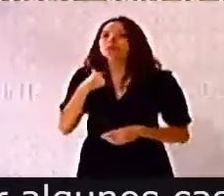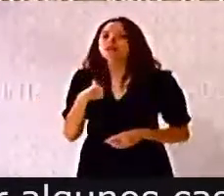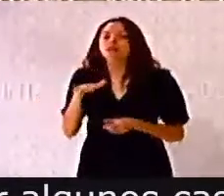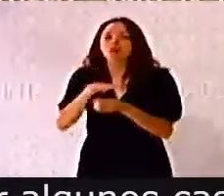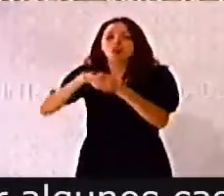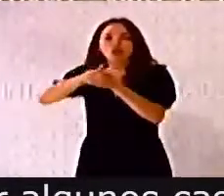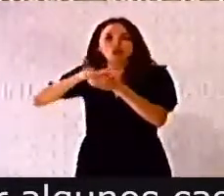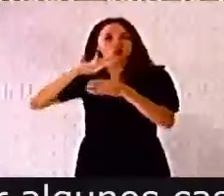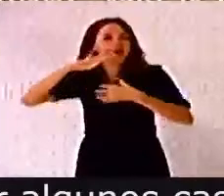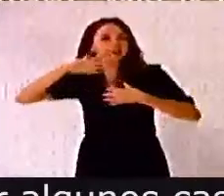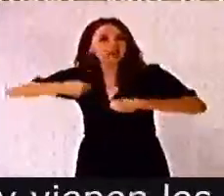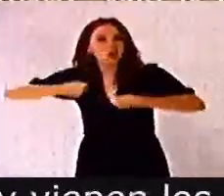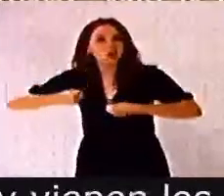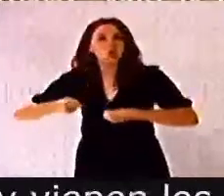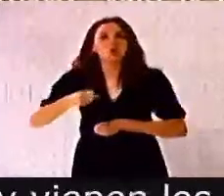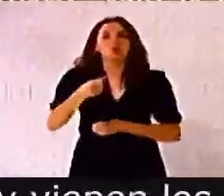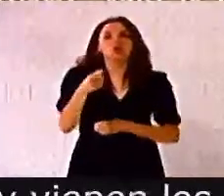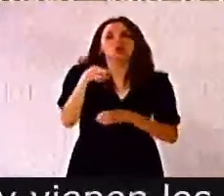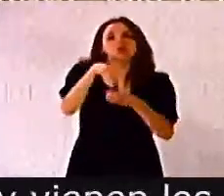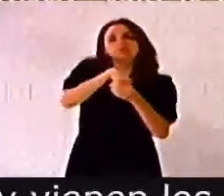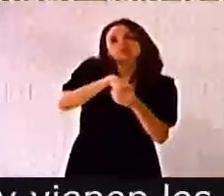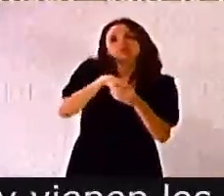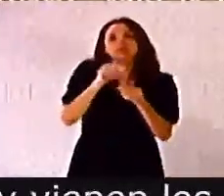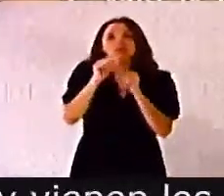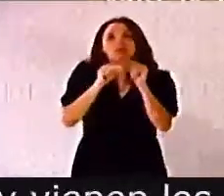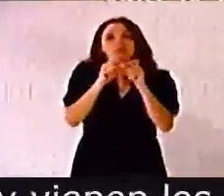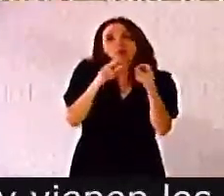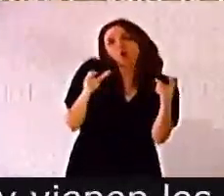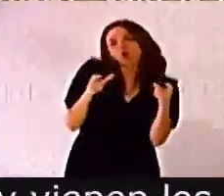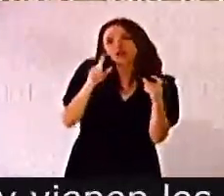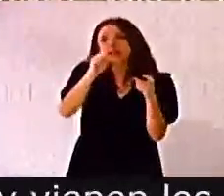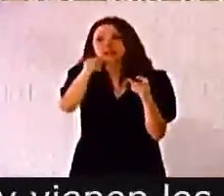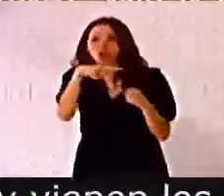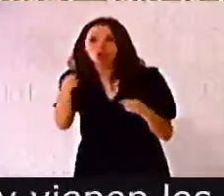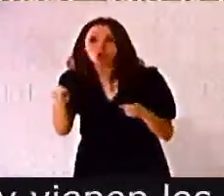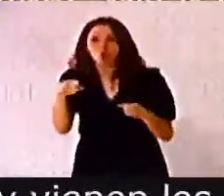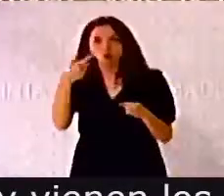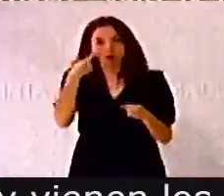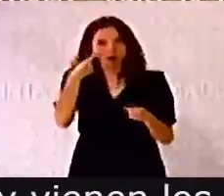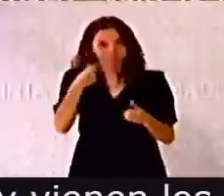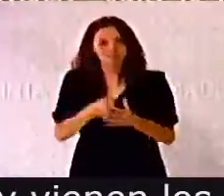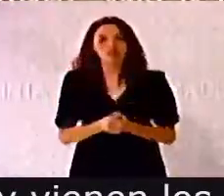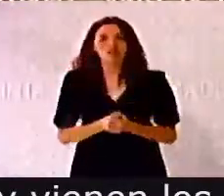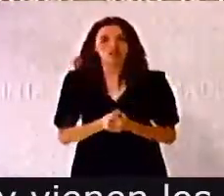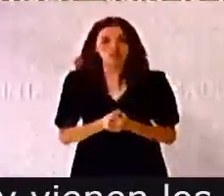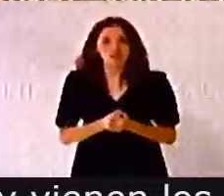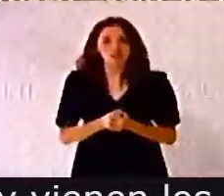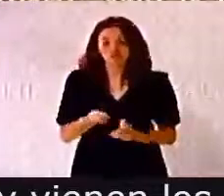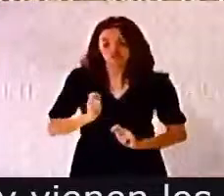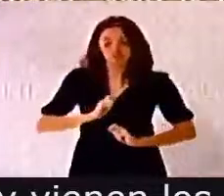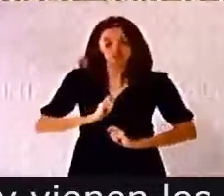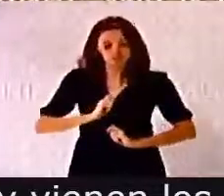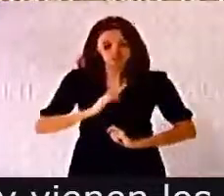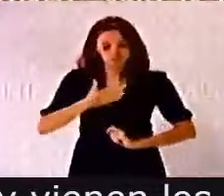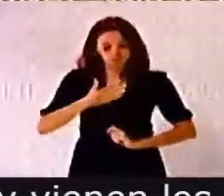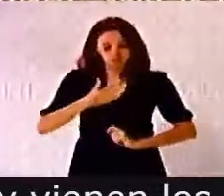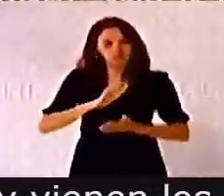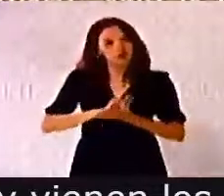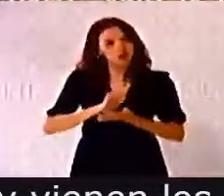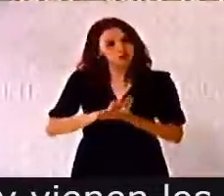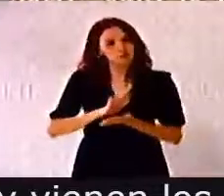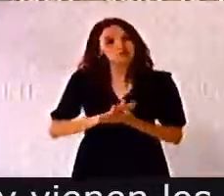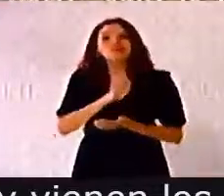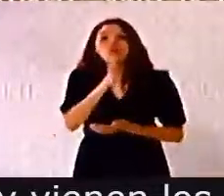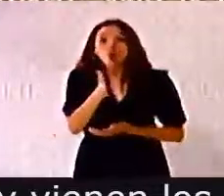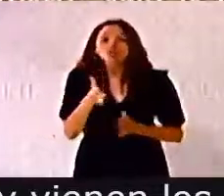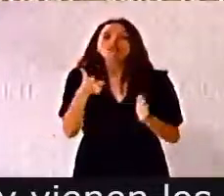salud, la zona de salud a la que pertenece, si es un brote o no es brote. Es decir, una situación te da la sensación, la tranquilidad de decir, oye, esto está controlado.